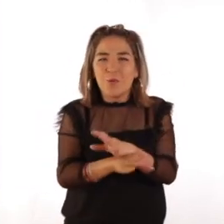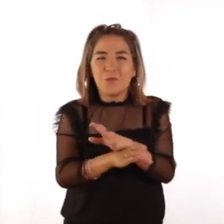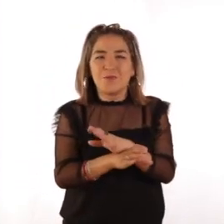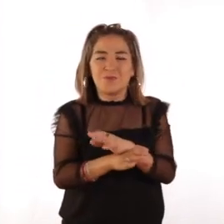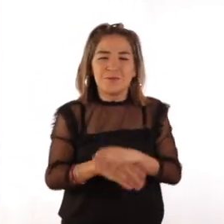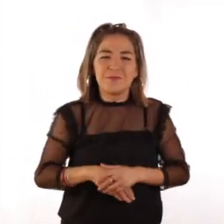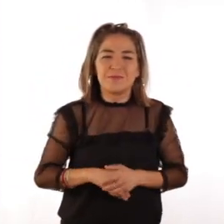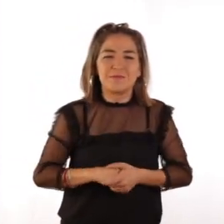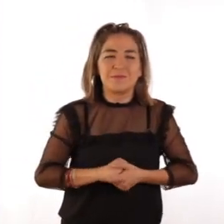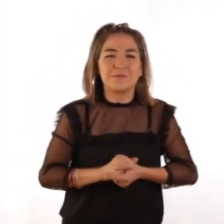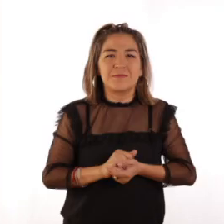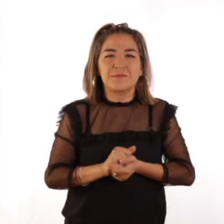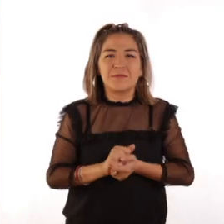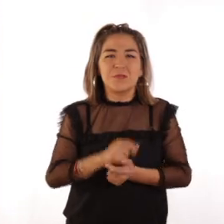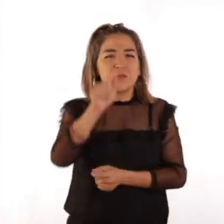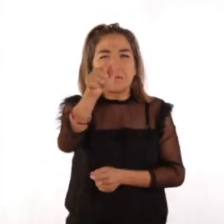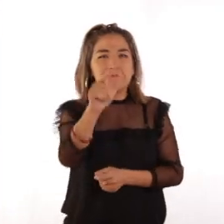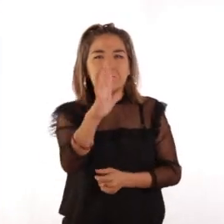elementos